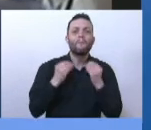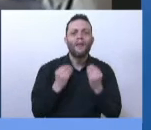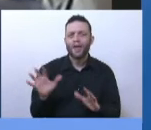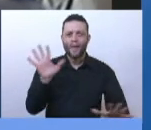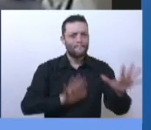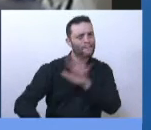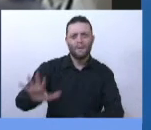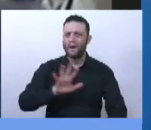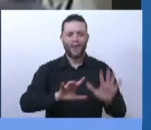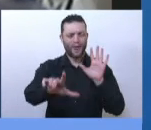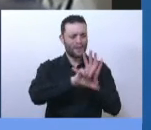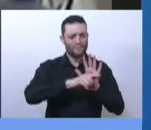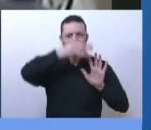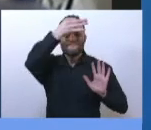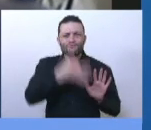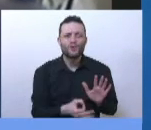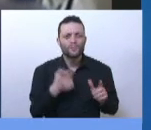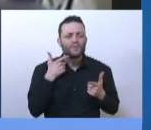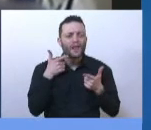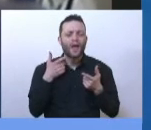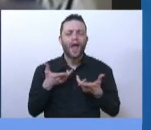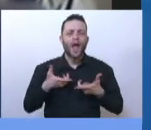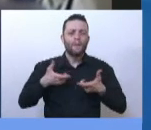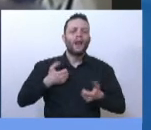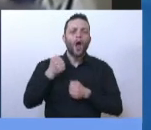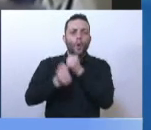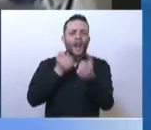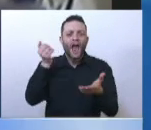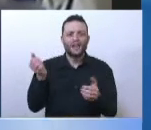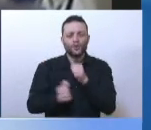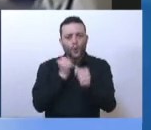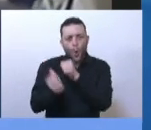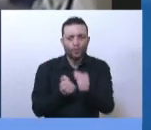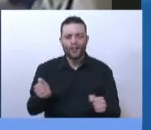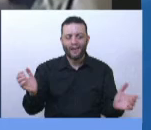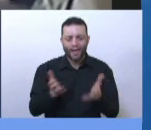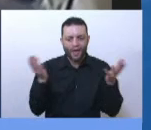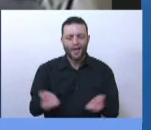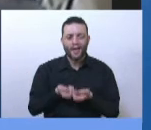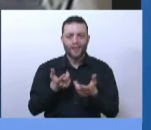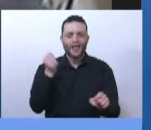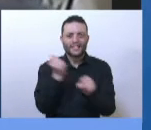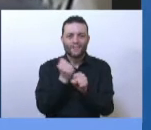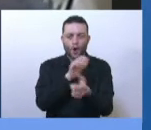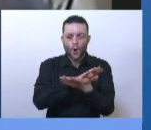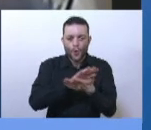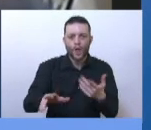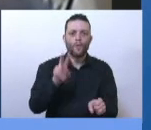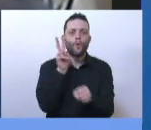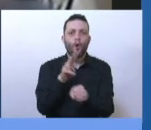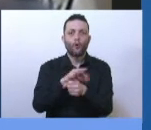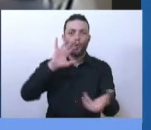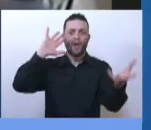que realmente genere puestos de trabajo, que impulse el desarrollo, que preserve el medio ambiente.